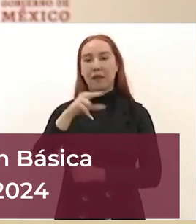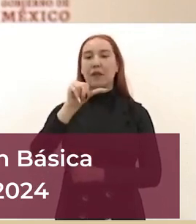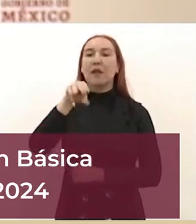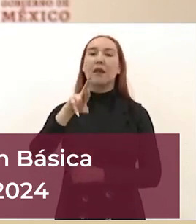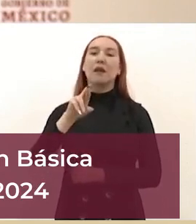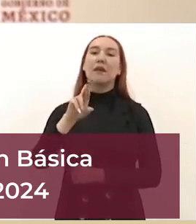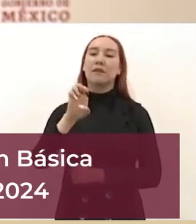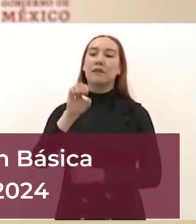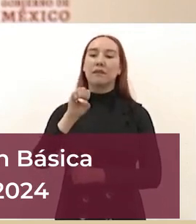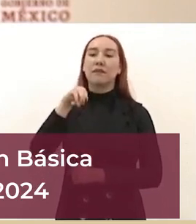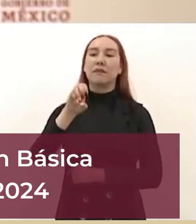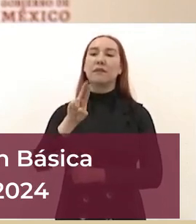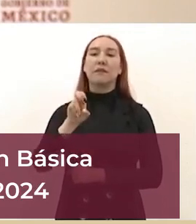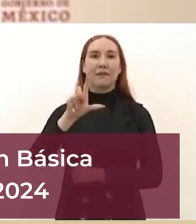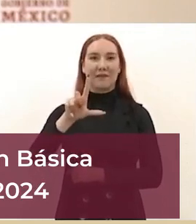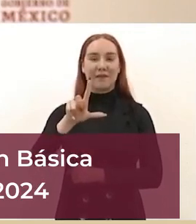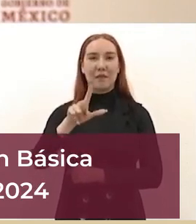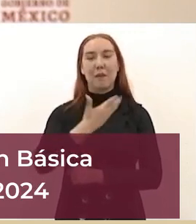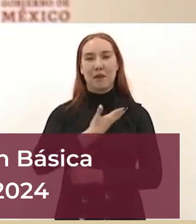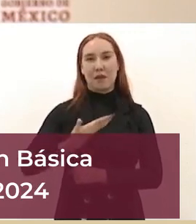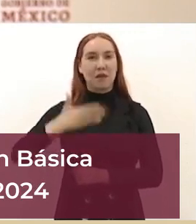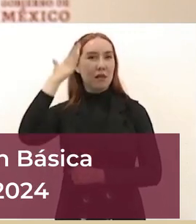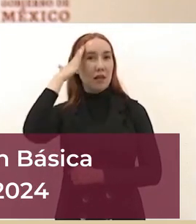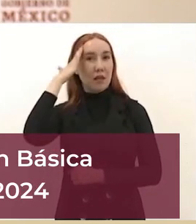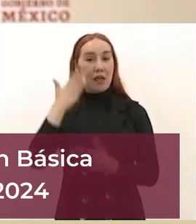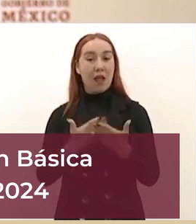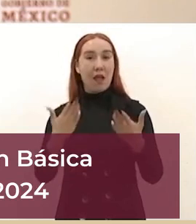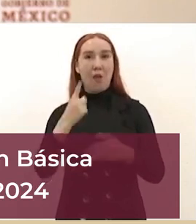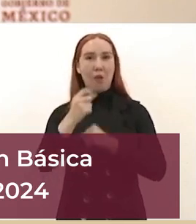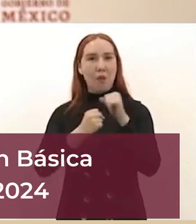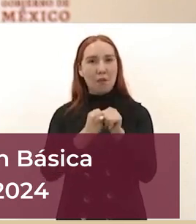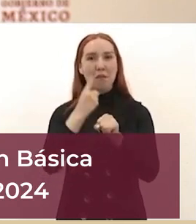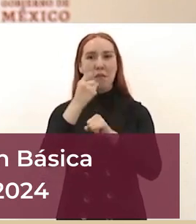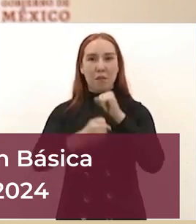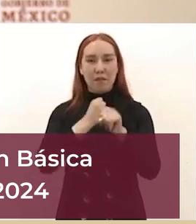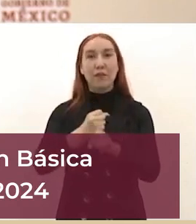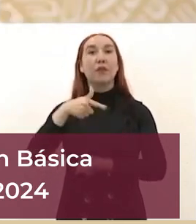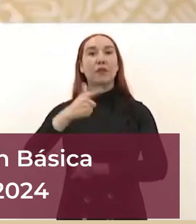en el sistema educativo nacional. Precisó que actualmente hay 5.6 millones